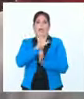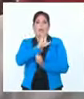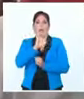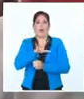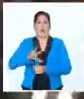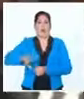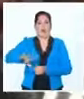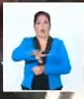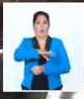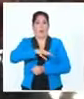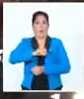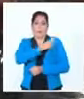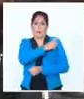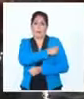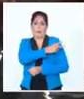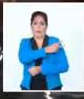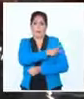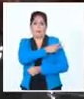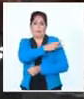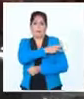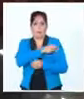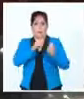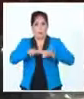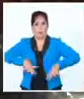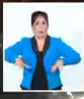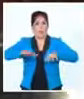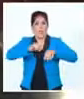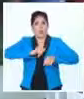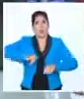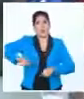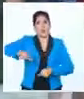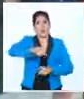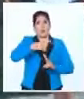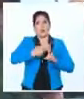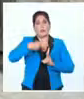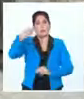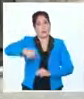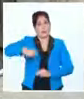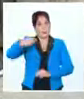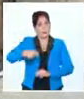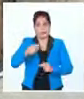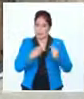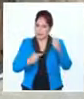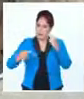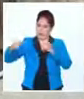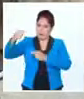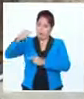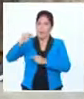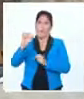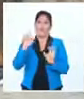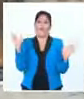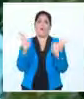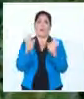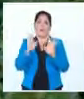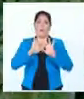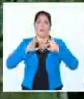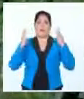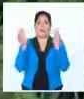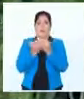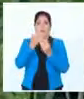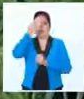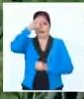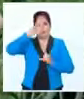sistema educativo nacional en condiciones de total equidad y justicia, constituye una gran fiesta para la familia cubana.